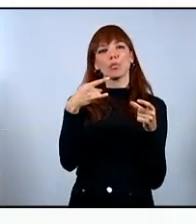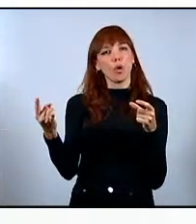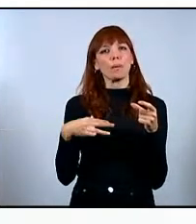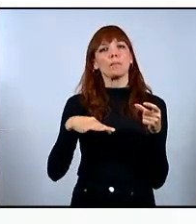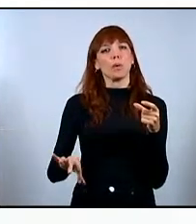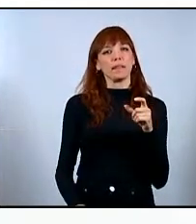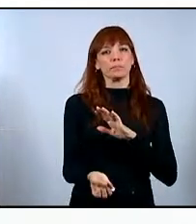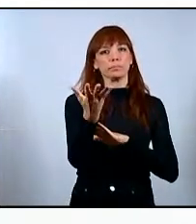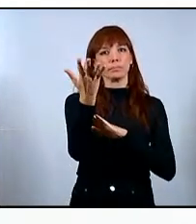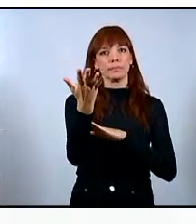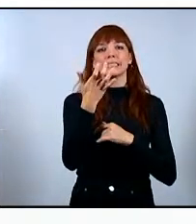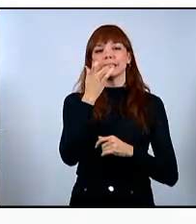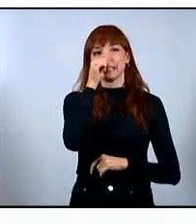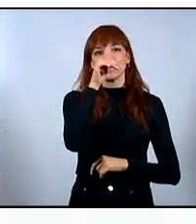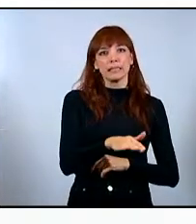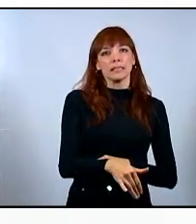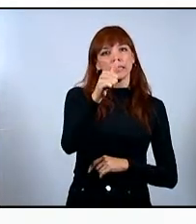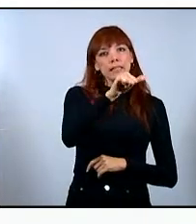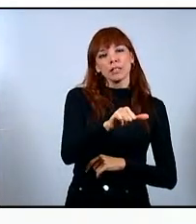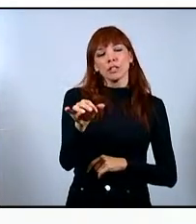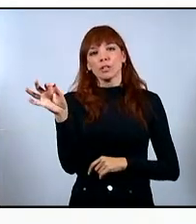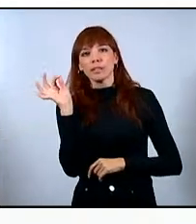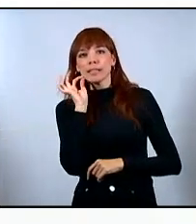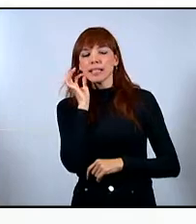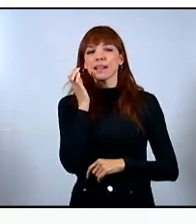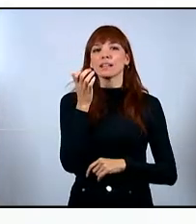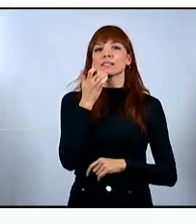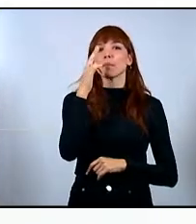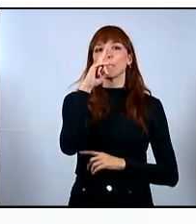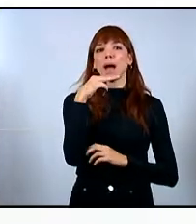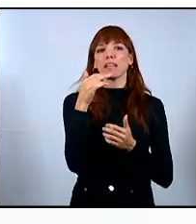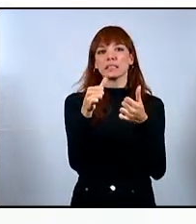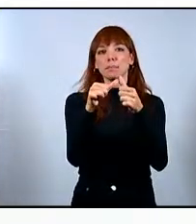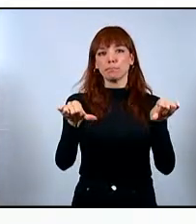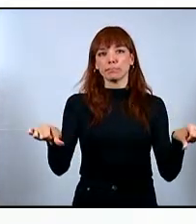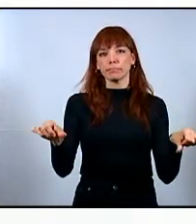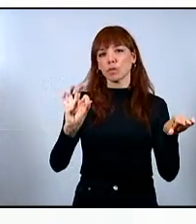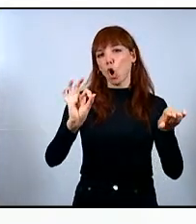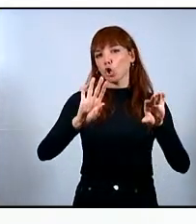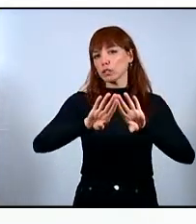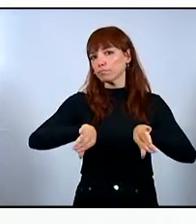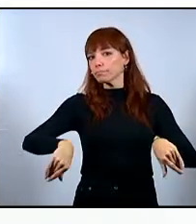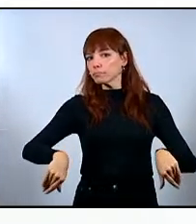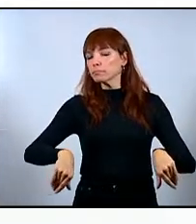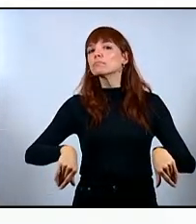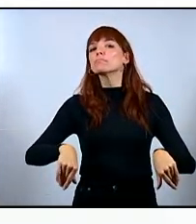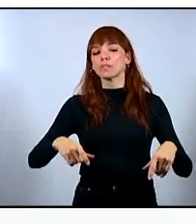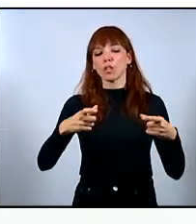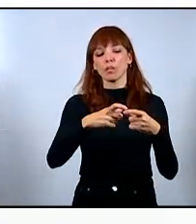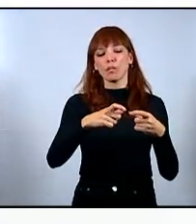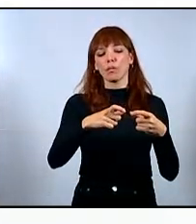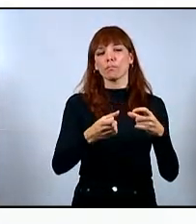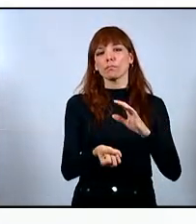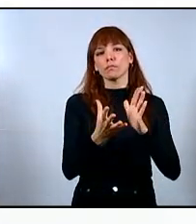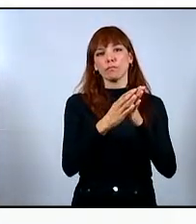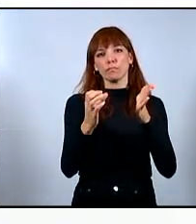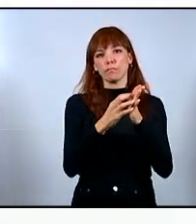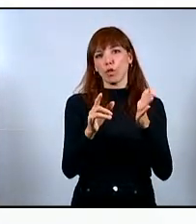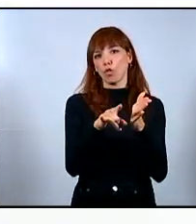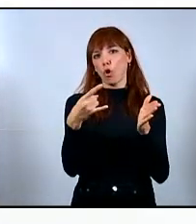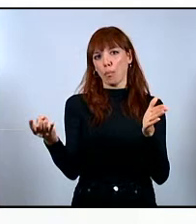niños y las niñas, los hijos de padres y madres separados o divorciados a partir de la próxima semana. Esta es